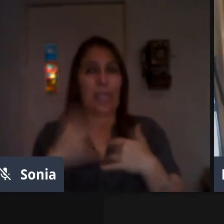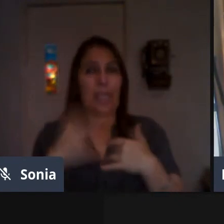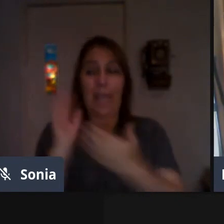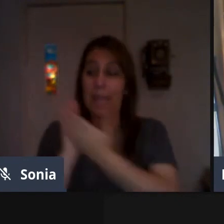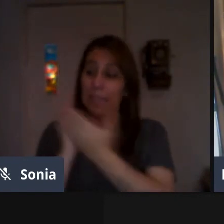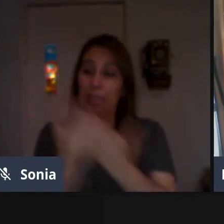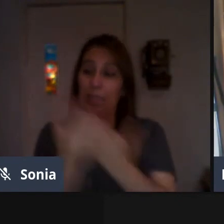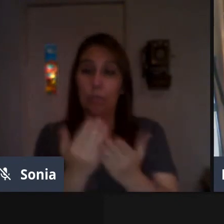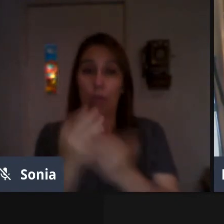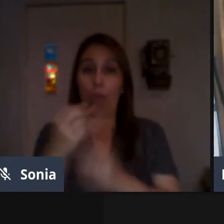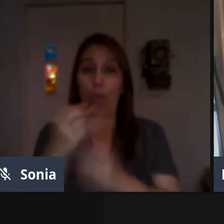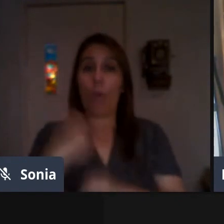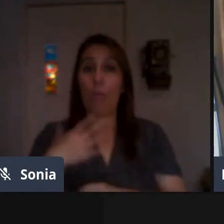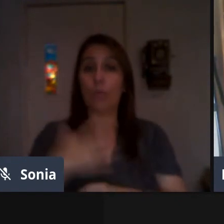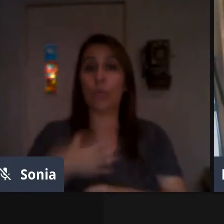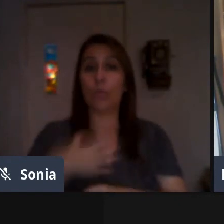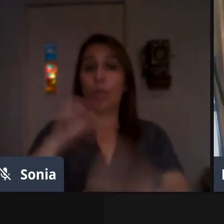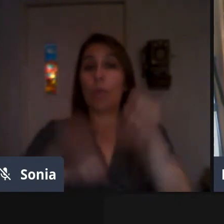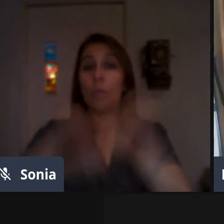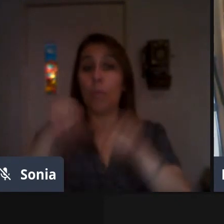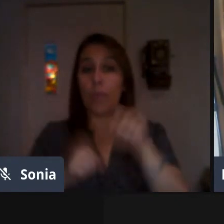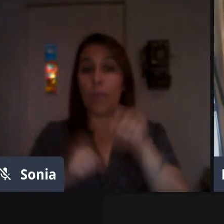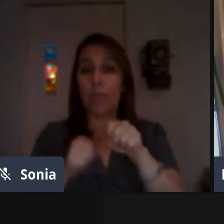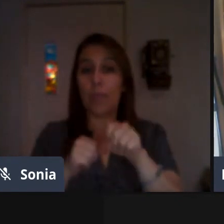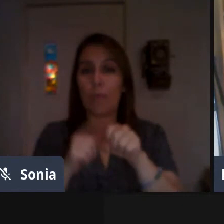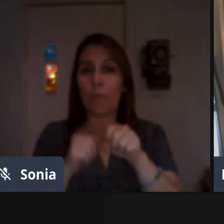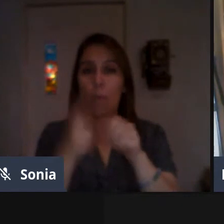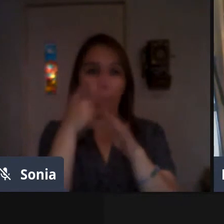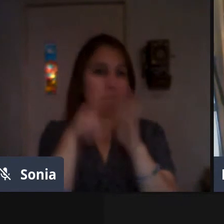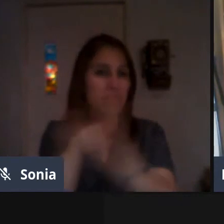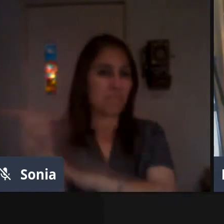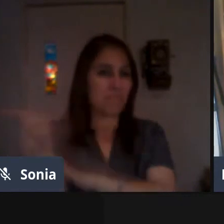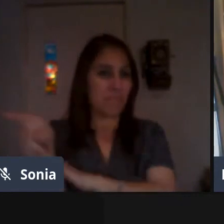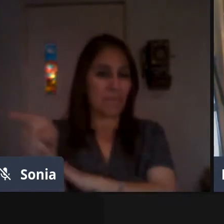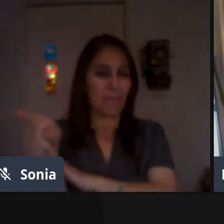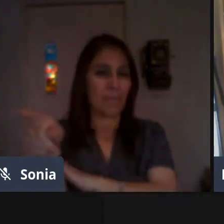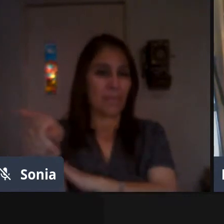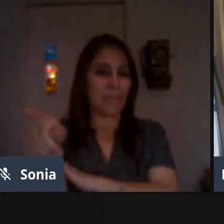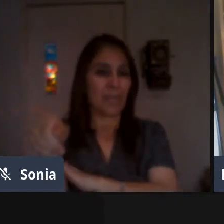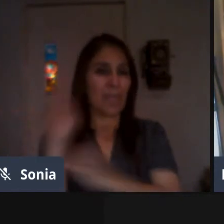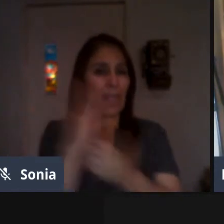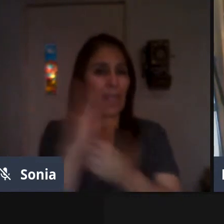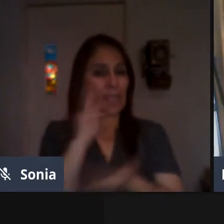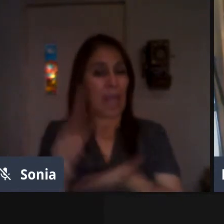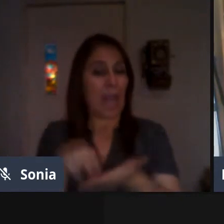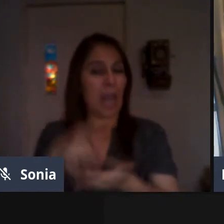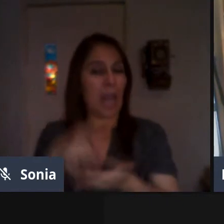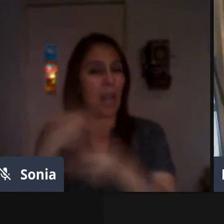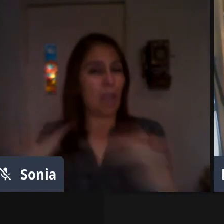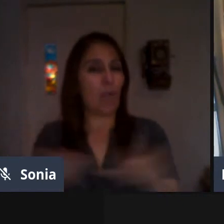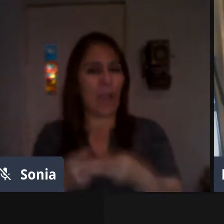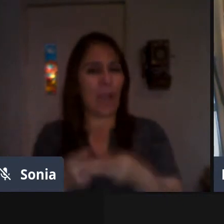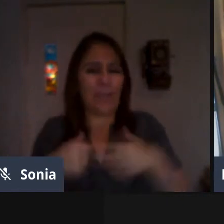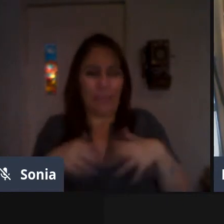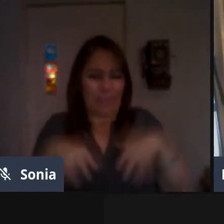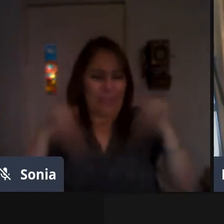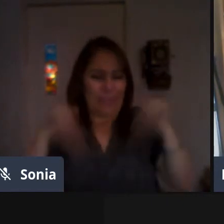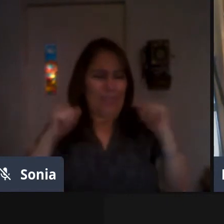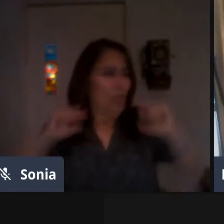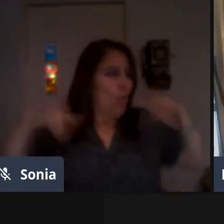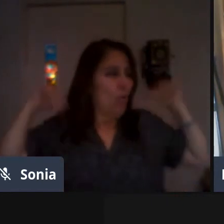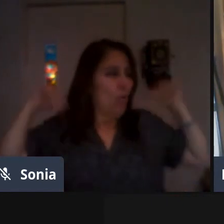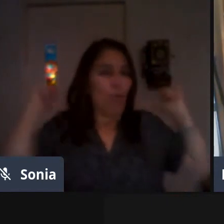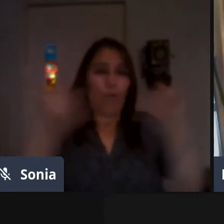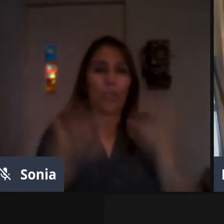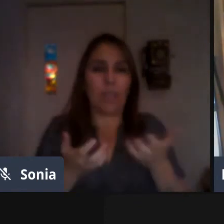práctica no quieres asumir y ese es el lugar de lo masculino en todo esto había parece que